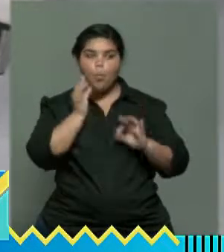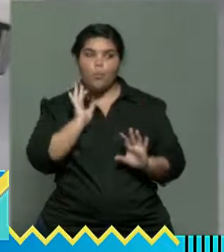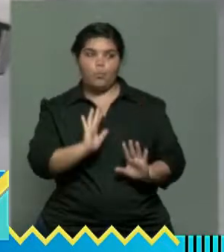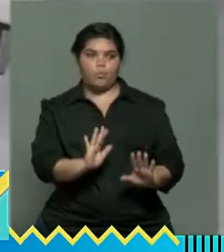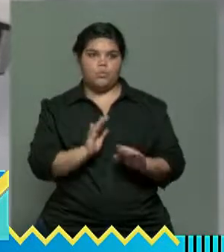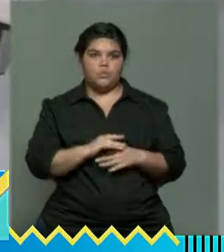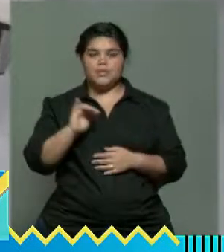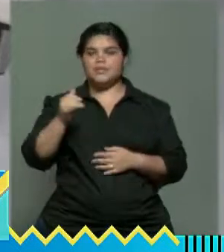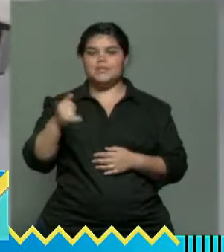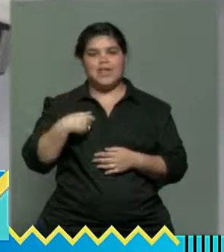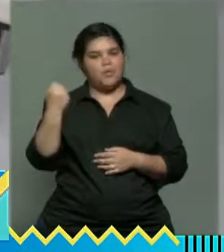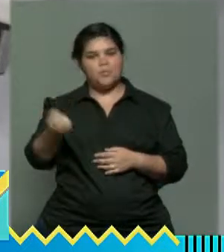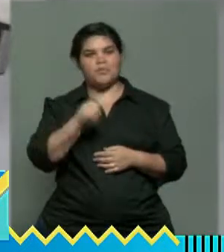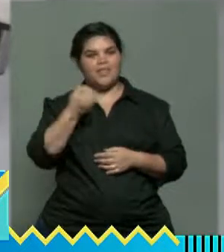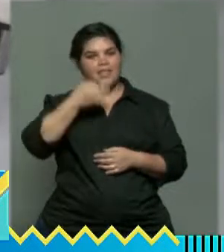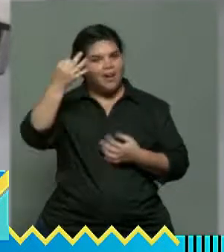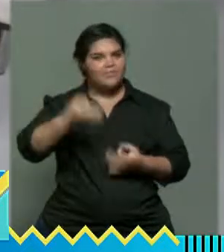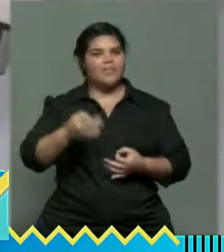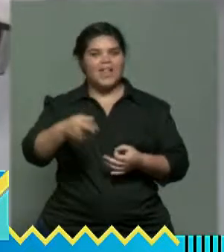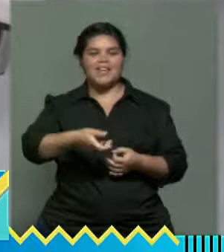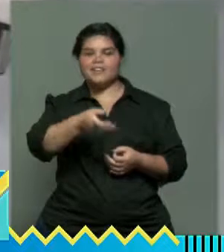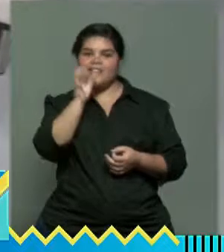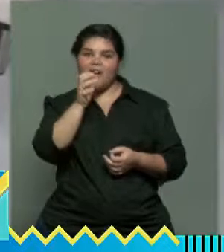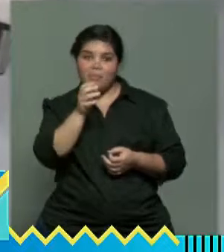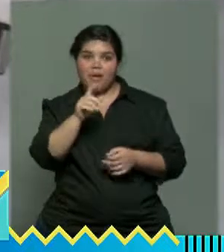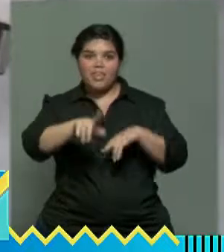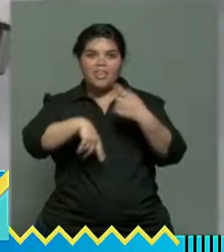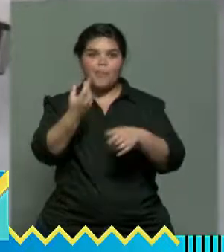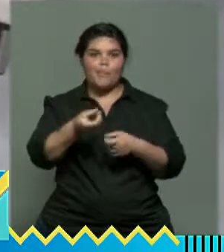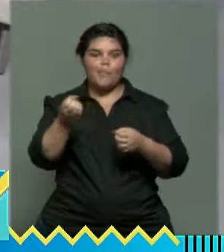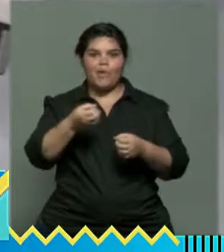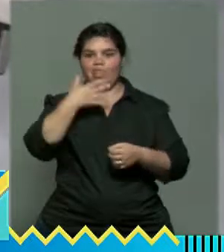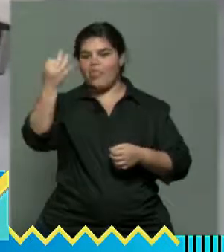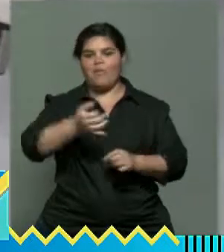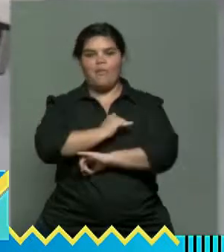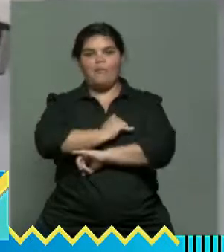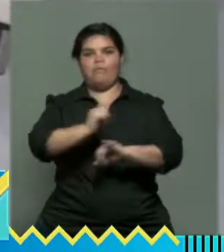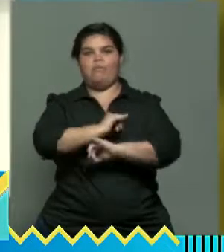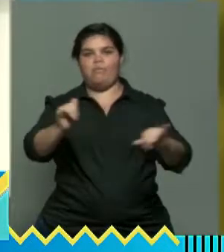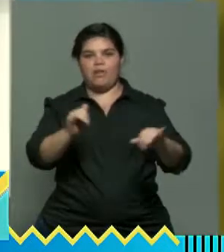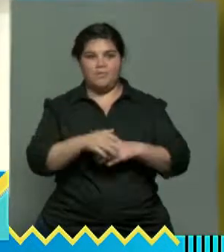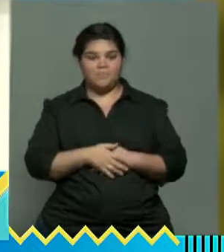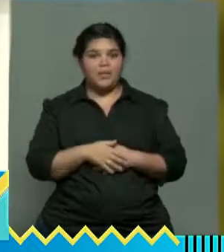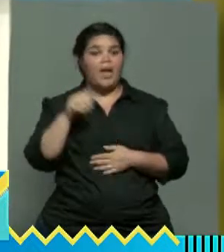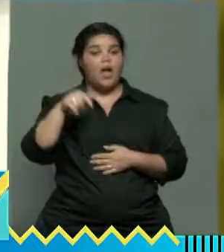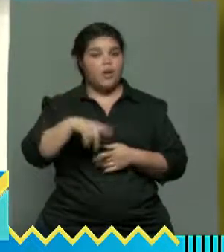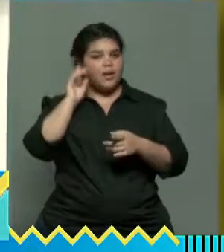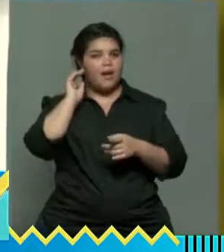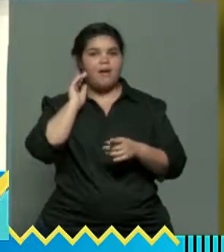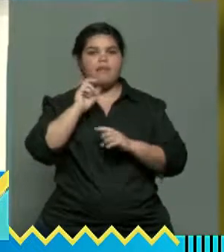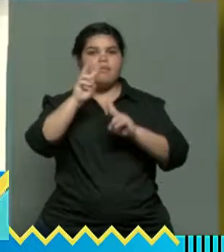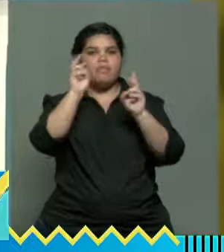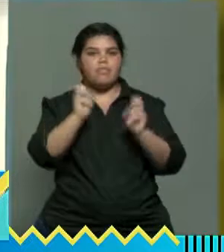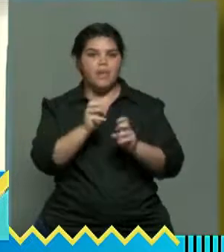más sinceramente, ¿viste? Cuando hay una copa de vino empezamos a sincerarnos. Bien, nos metemos de lleno entonces en el impuesto al vino, esta